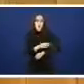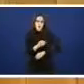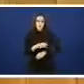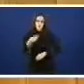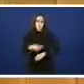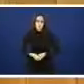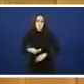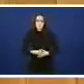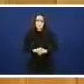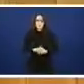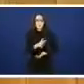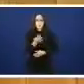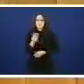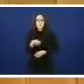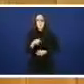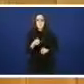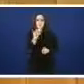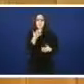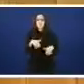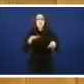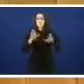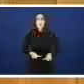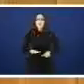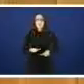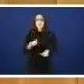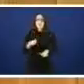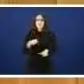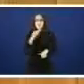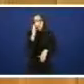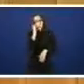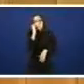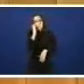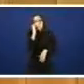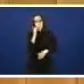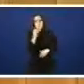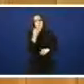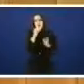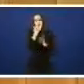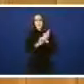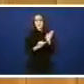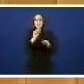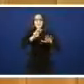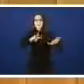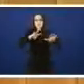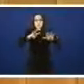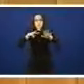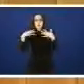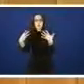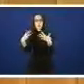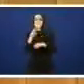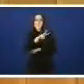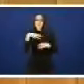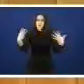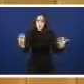Quero resaltar que tal suspensión atopa a comodo no artigo 38 do Estatuto Básico de Empregado Público,